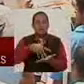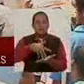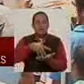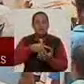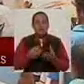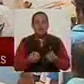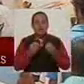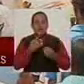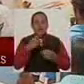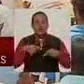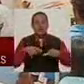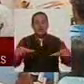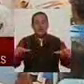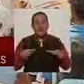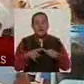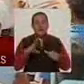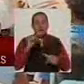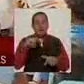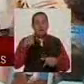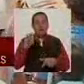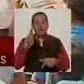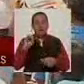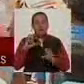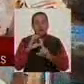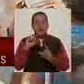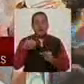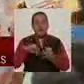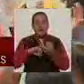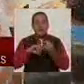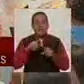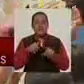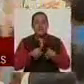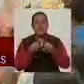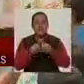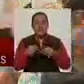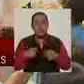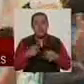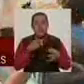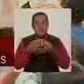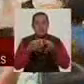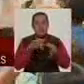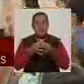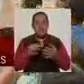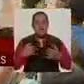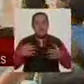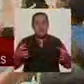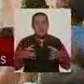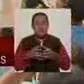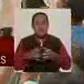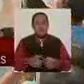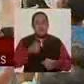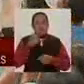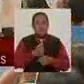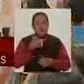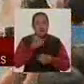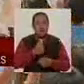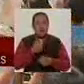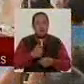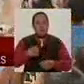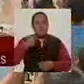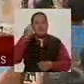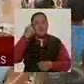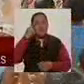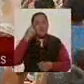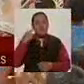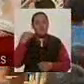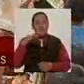de Condorcanqui. Quiero decirles también que estamos trabajando y pensando siempre